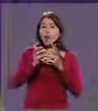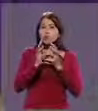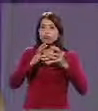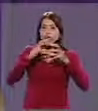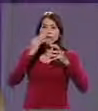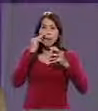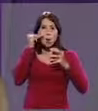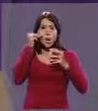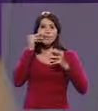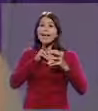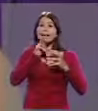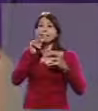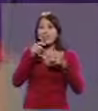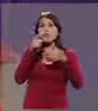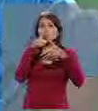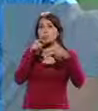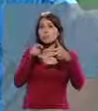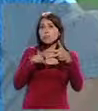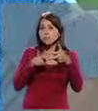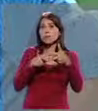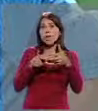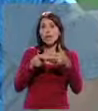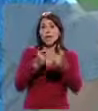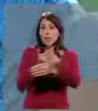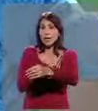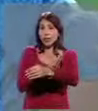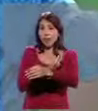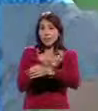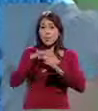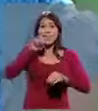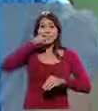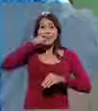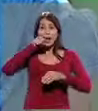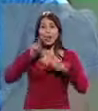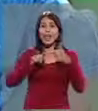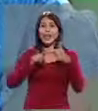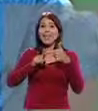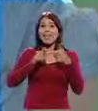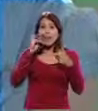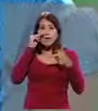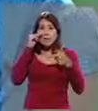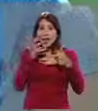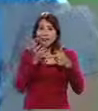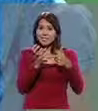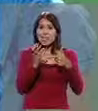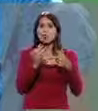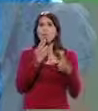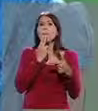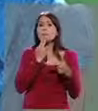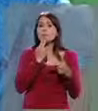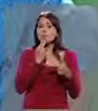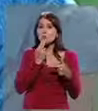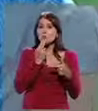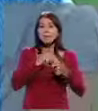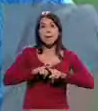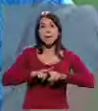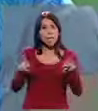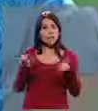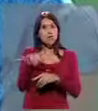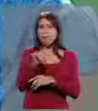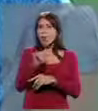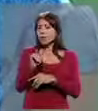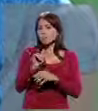remolacha Es cierto que son digamos vegetales la zanahoria y la remolacha son vegetales más dulces que el resto pero igual